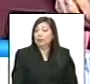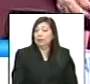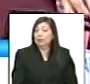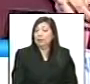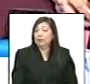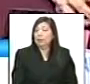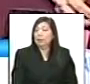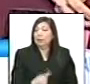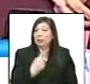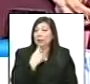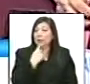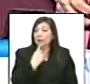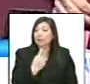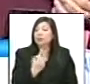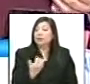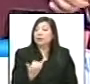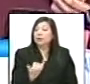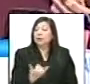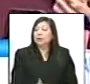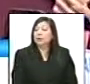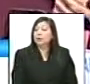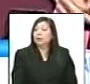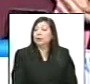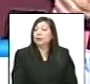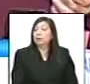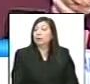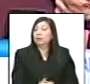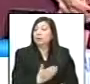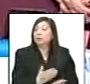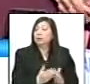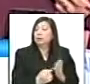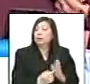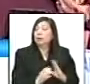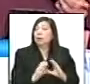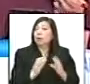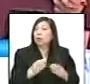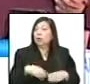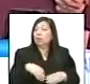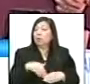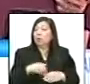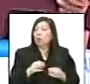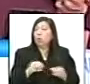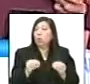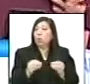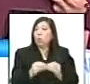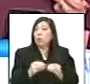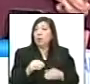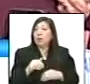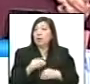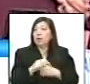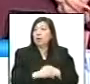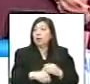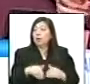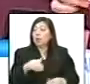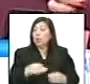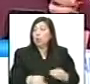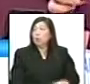se ha señalado en relación a los problemas presentados en el concurso público por la Junta Nacional de Justicia,